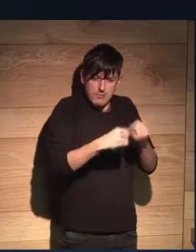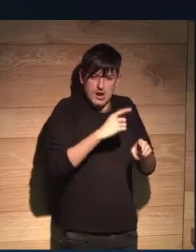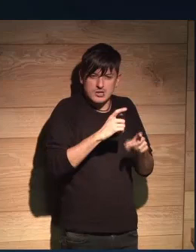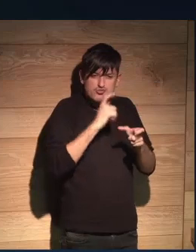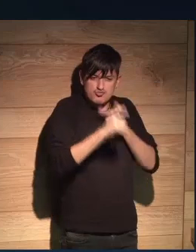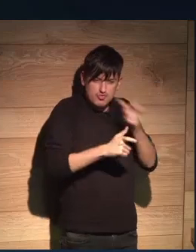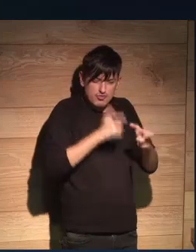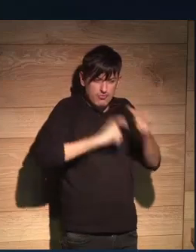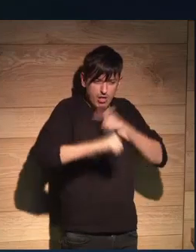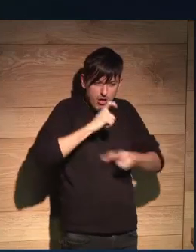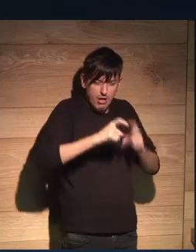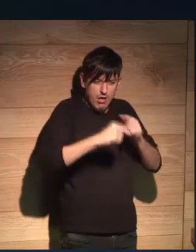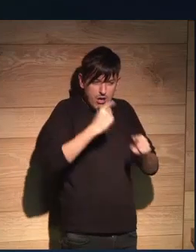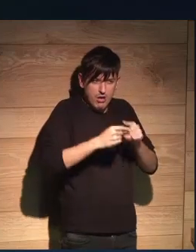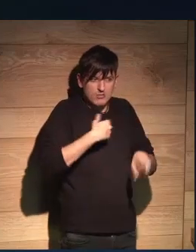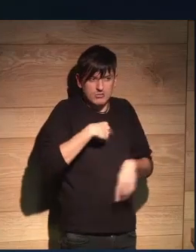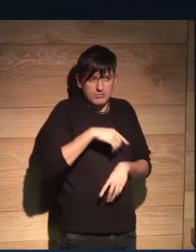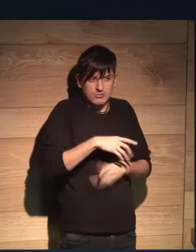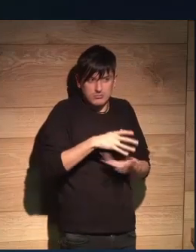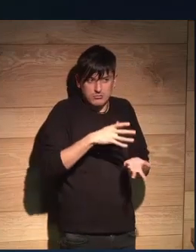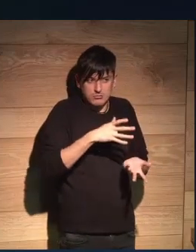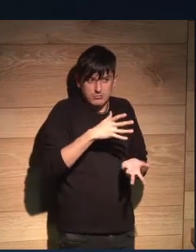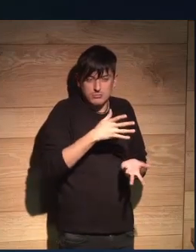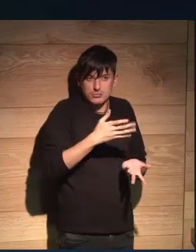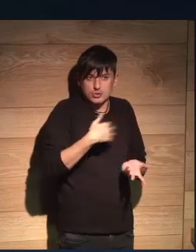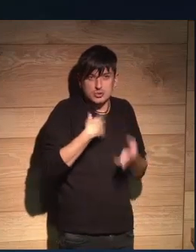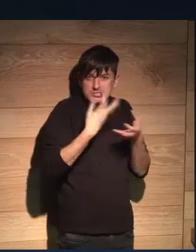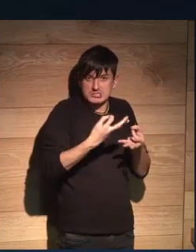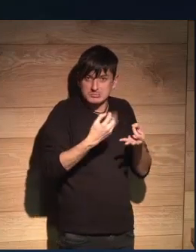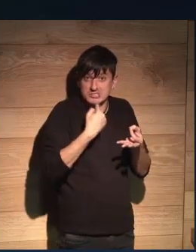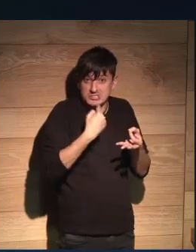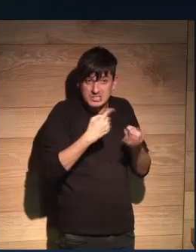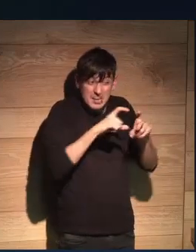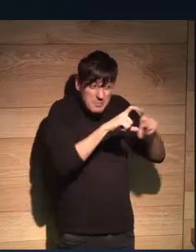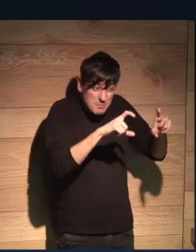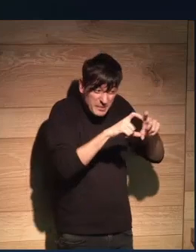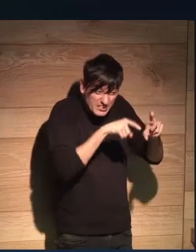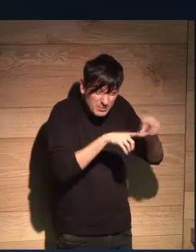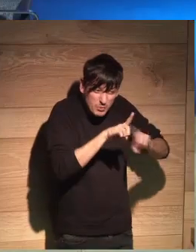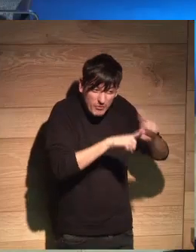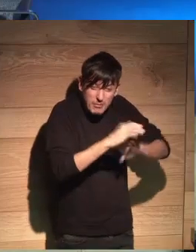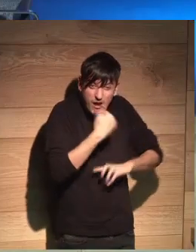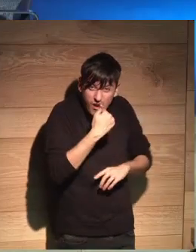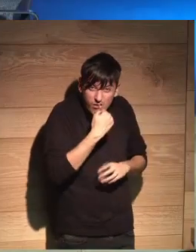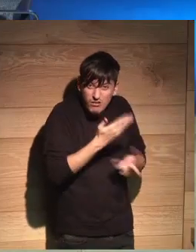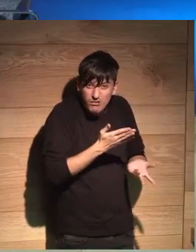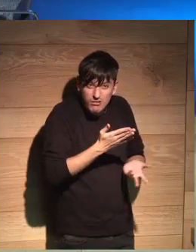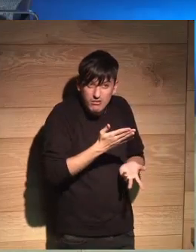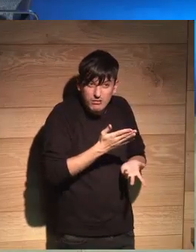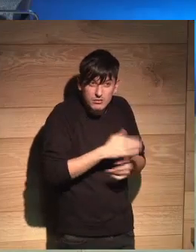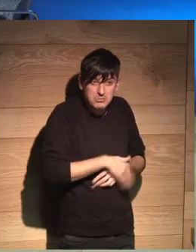insultos y todo eso, sí. Por denunciar estas cosas. Y siempre digo, ¿y las empresas te han puesto algún problema? Las empresas, ¿has tenido